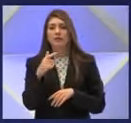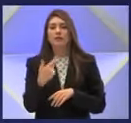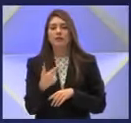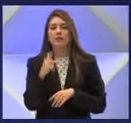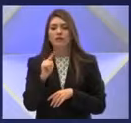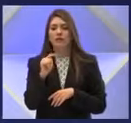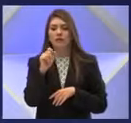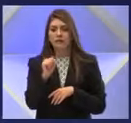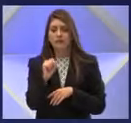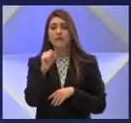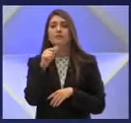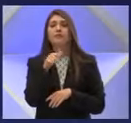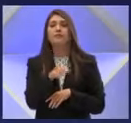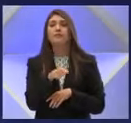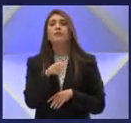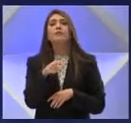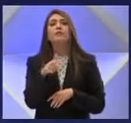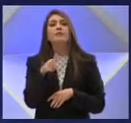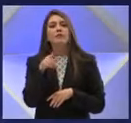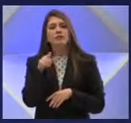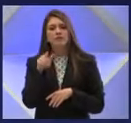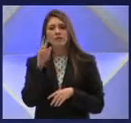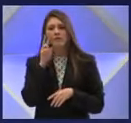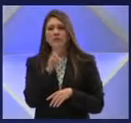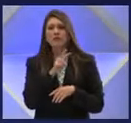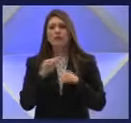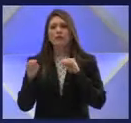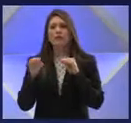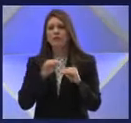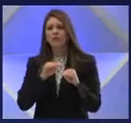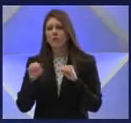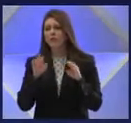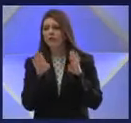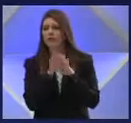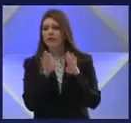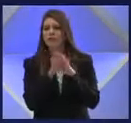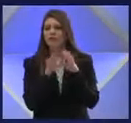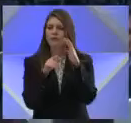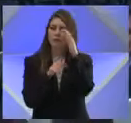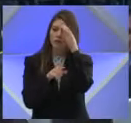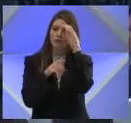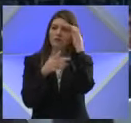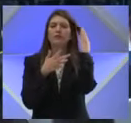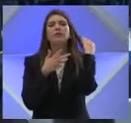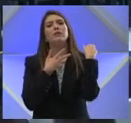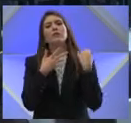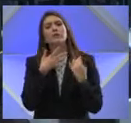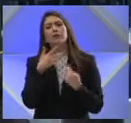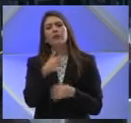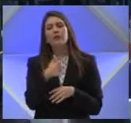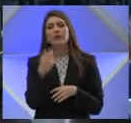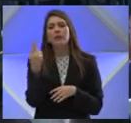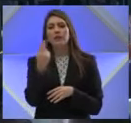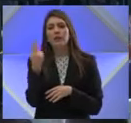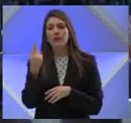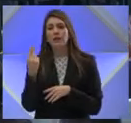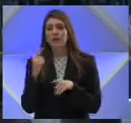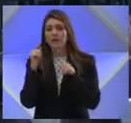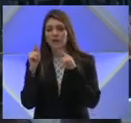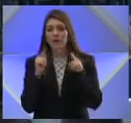lights pues nos estamos moviendo hacia la banda cube donde se requiere